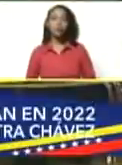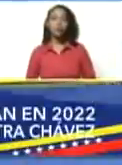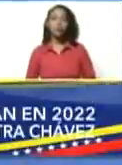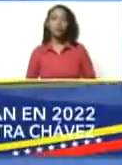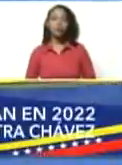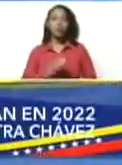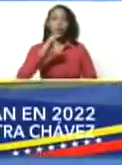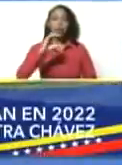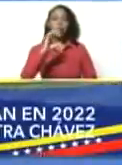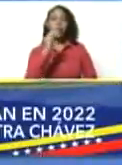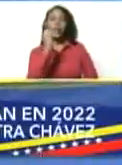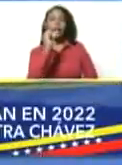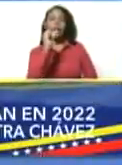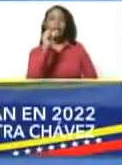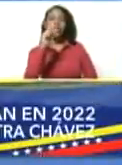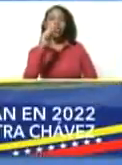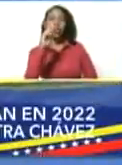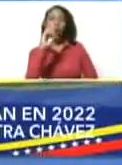Cristóbal Jiménez,